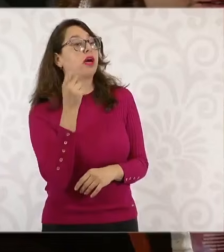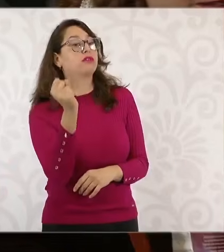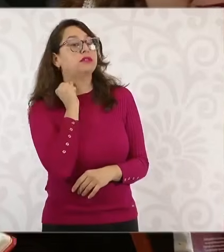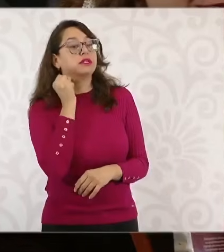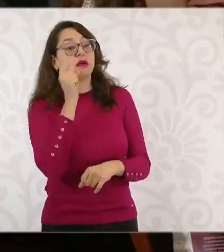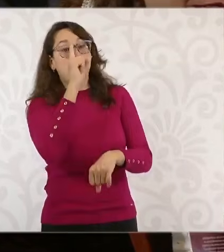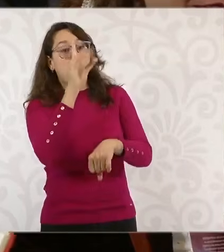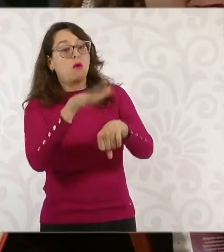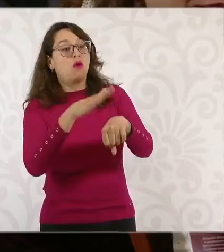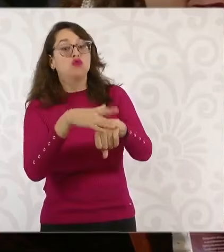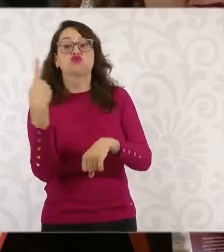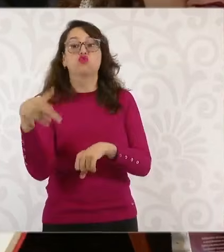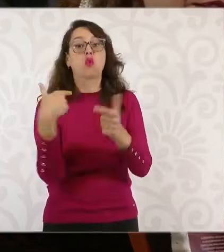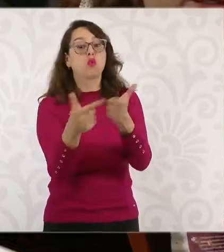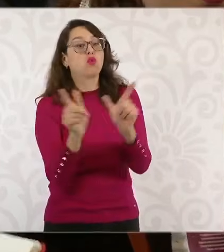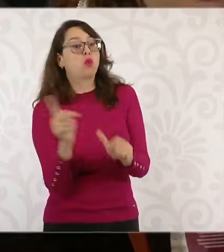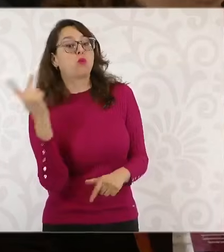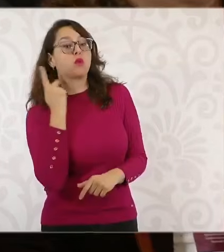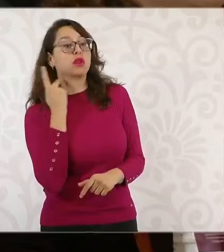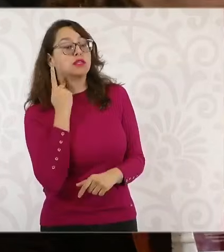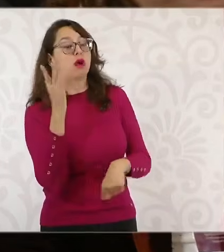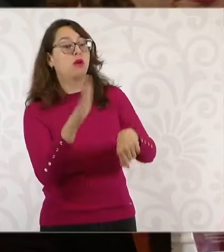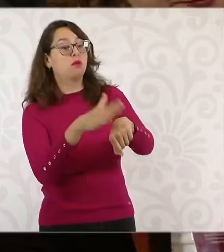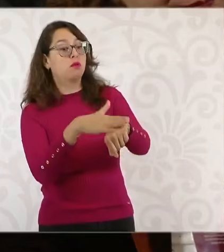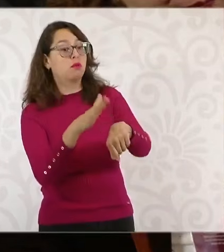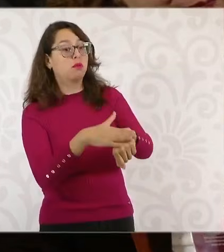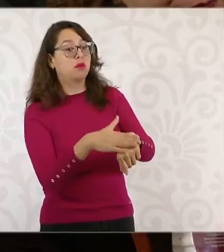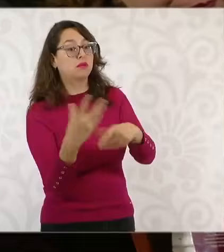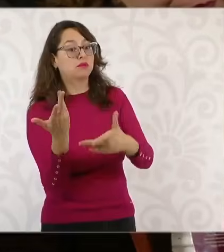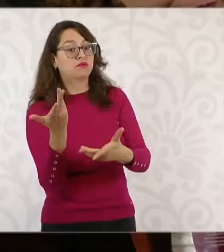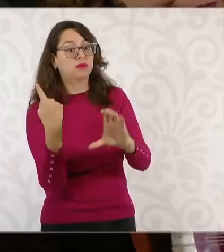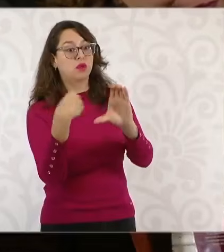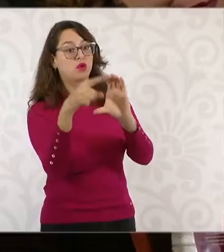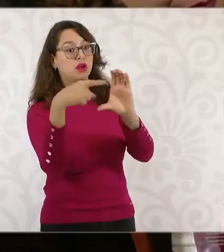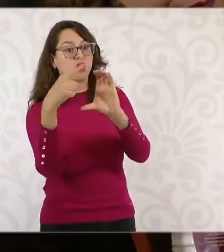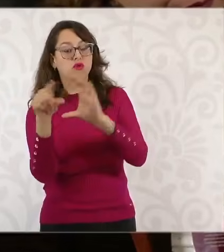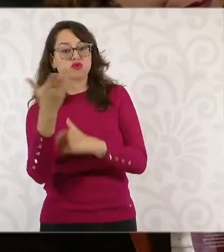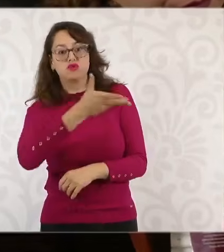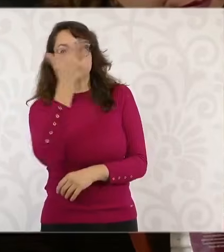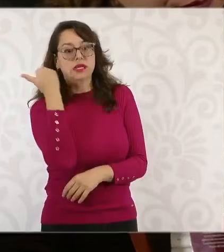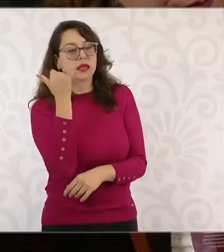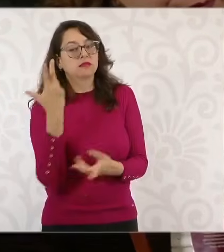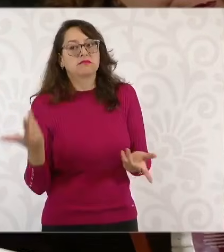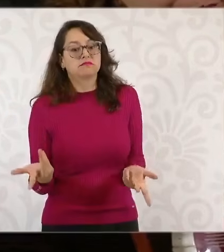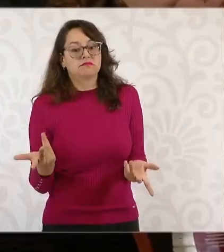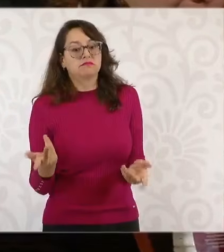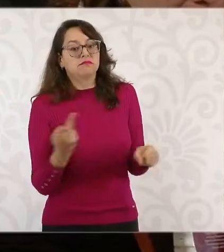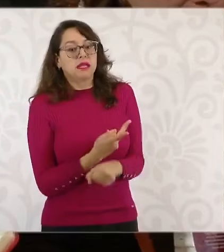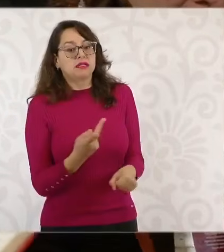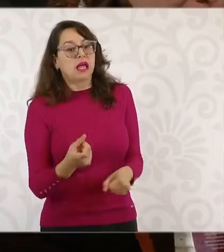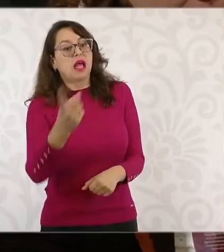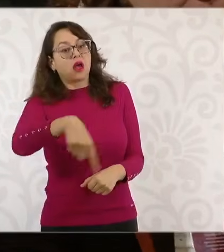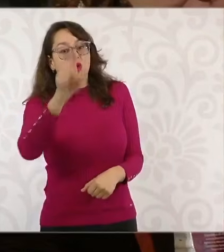legisladores de su movimiento que lean, o en general que lean ese exhorto, que imagino se lo habrán enviado por correo electrónico, no lo sé, iba para ellos, ¿qué deben de pensar